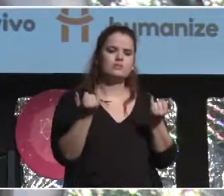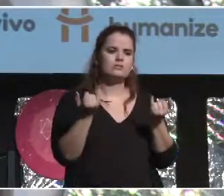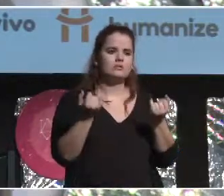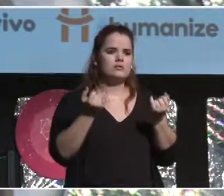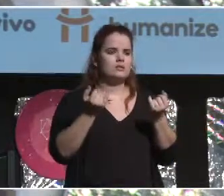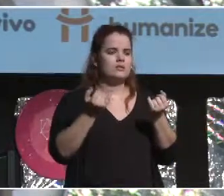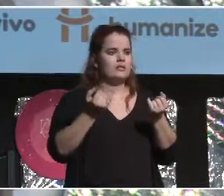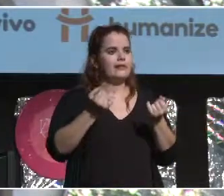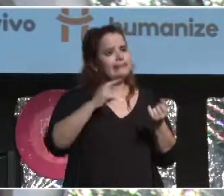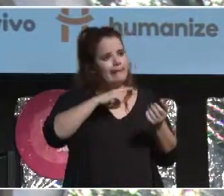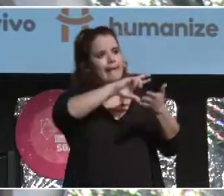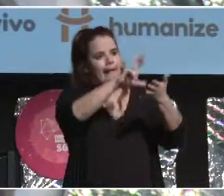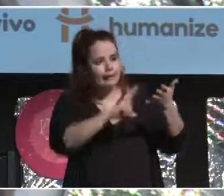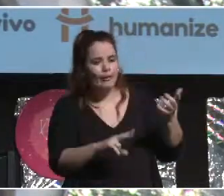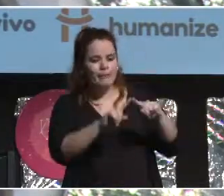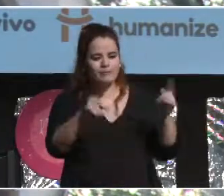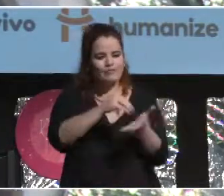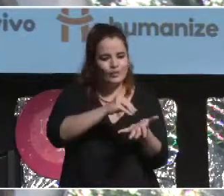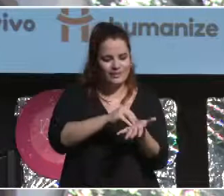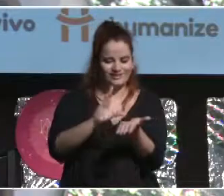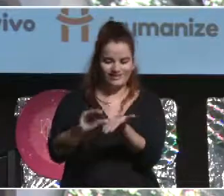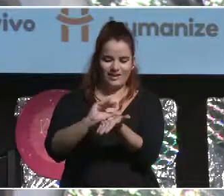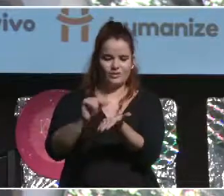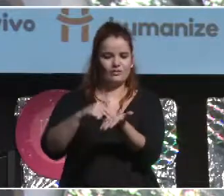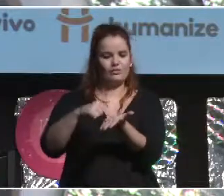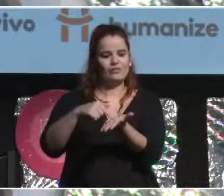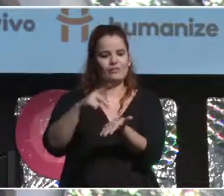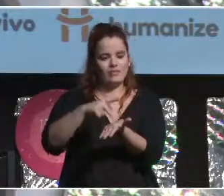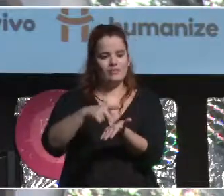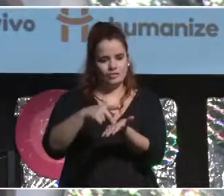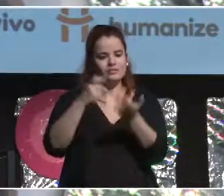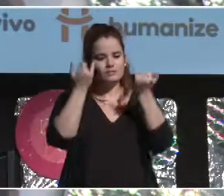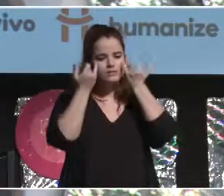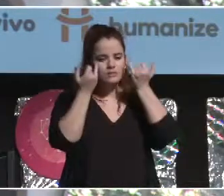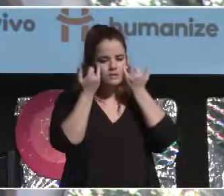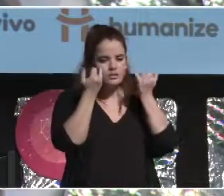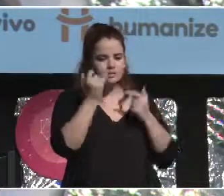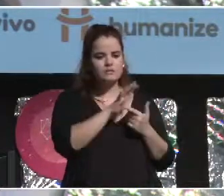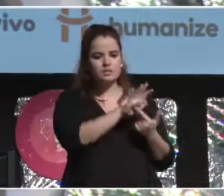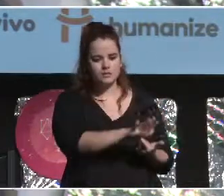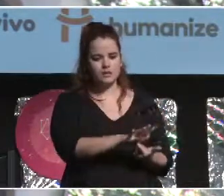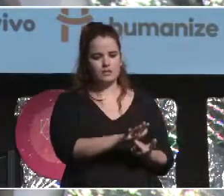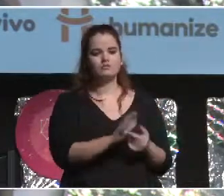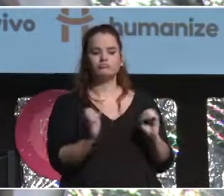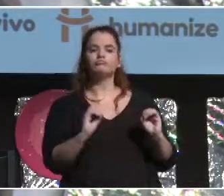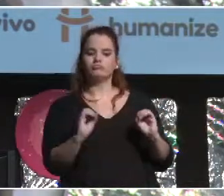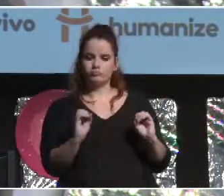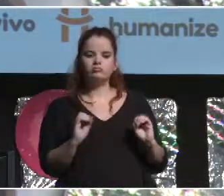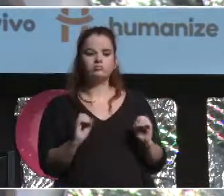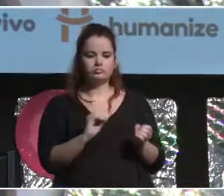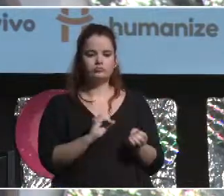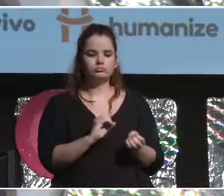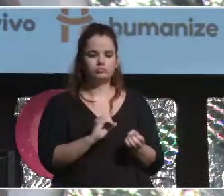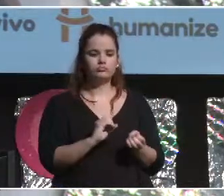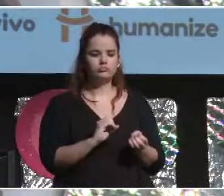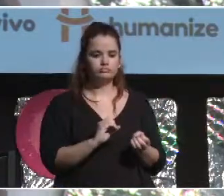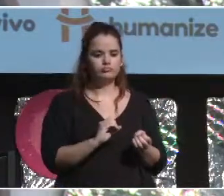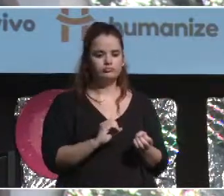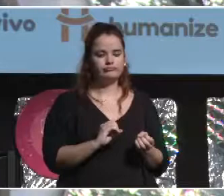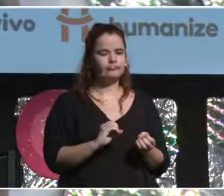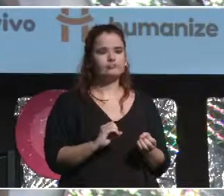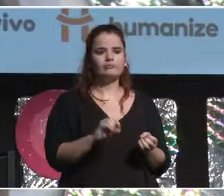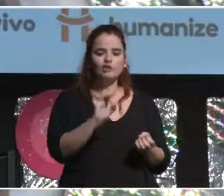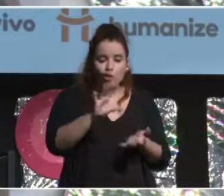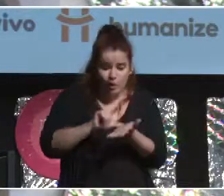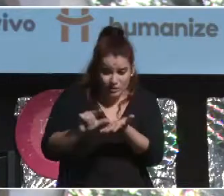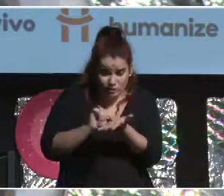mucha información que dé evidencia. Al final los datos solos no nos sirven de nada. Se deben generar esa información y que esa información sirva